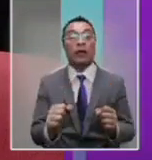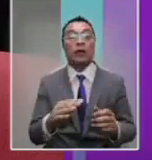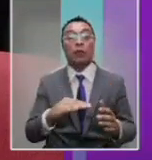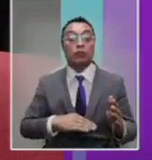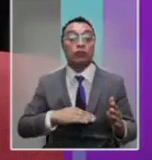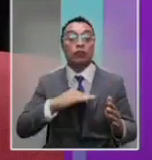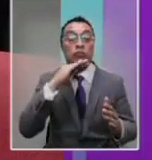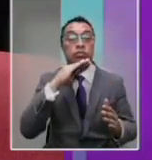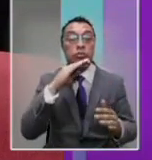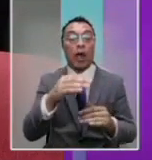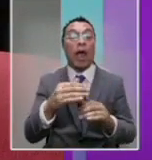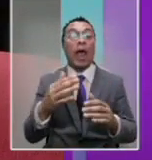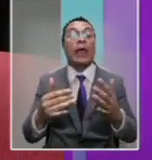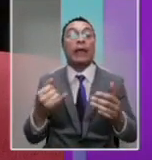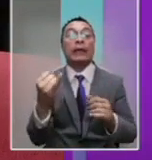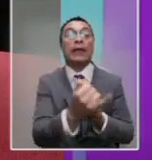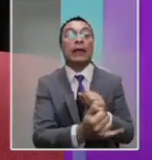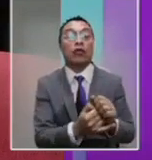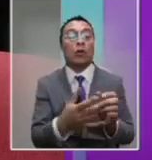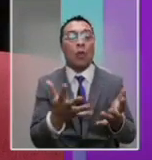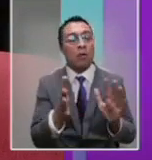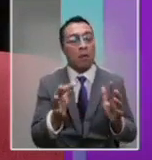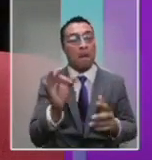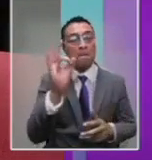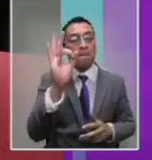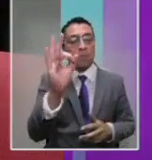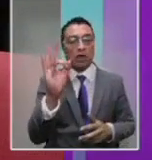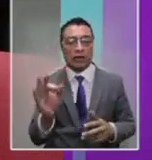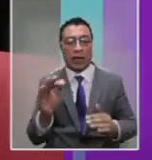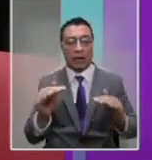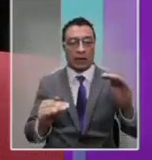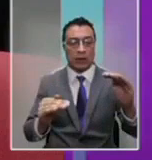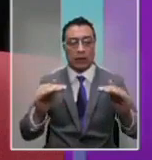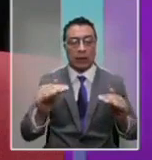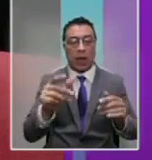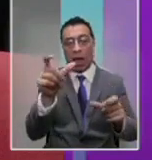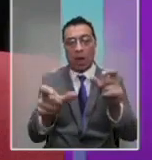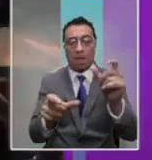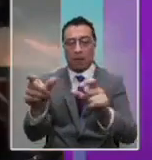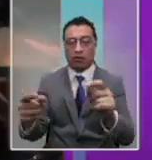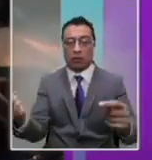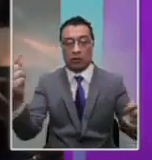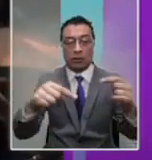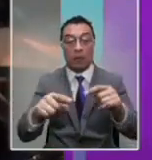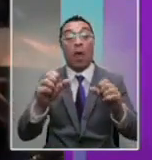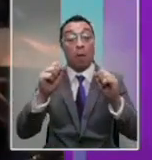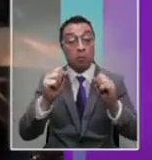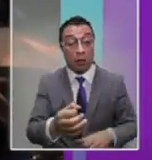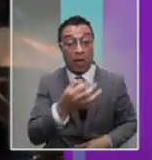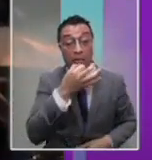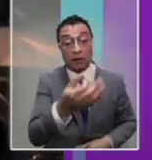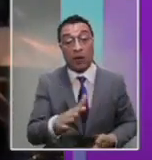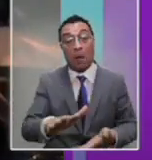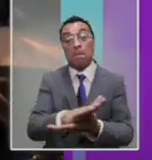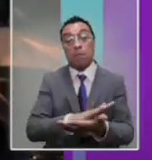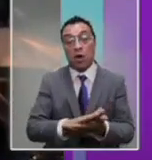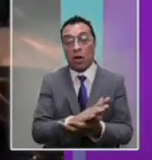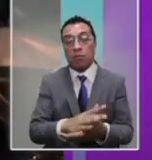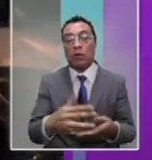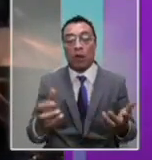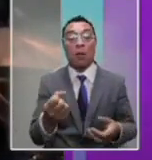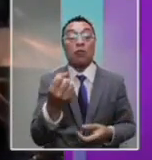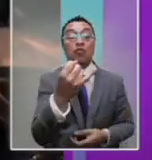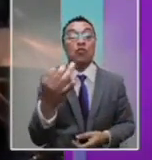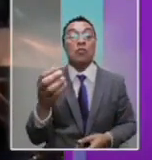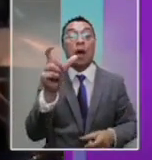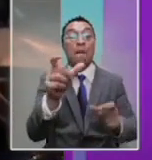el stock de migración internacional como un porcentaje de la población global. Se puede decir, por ejemplo,